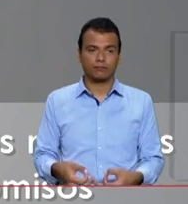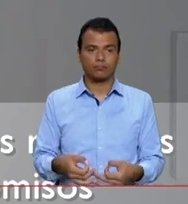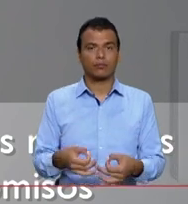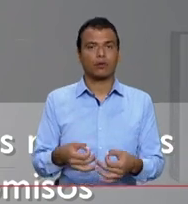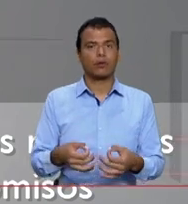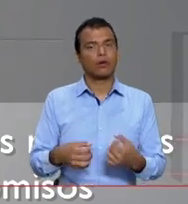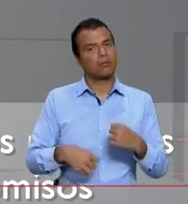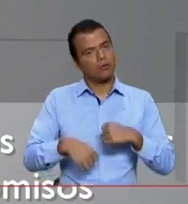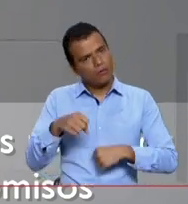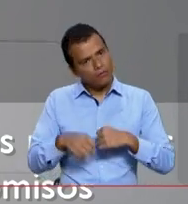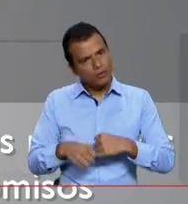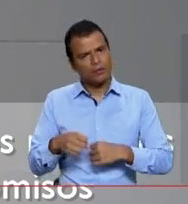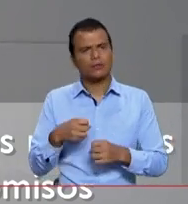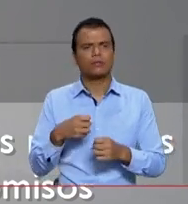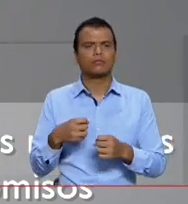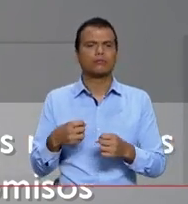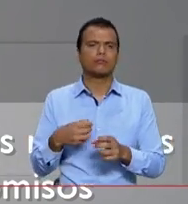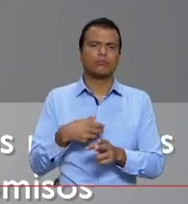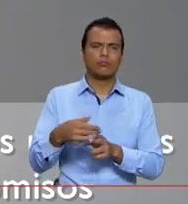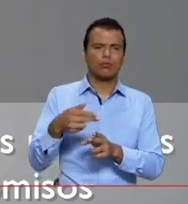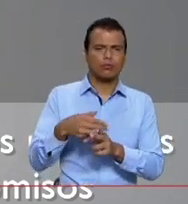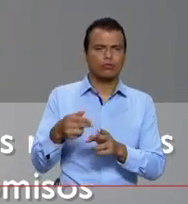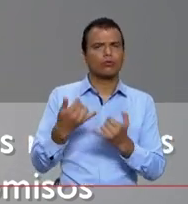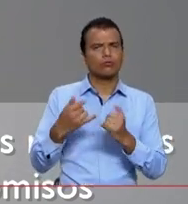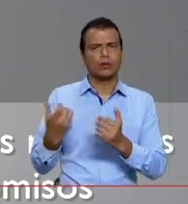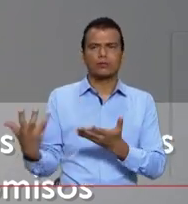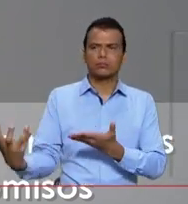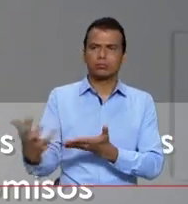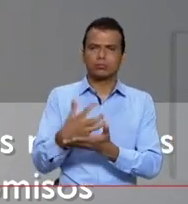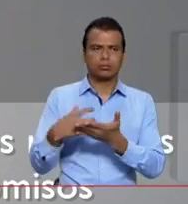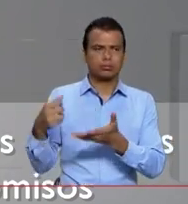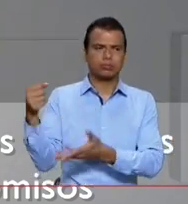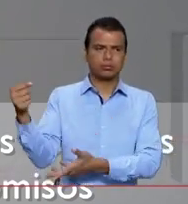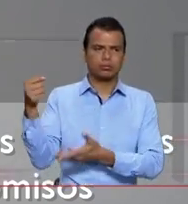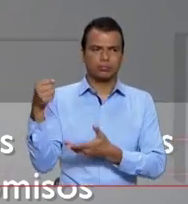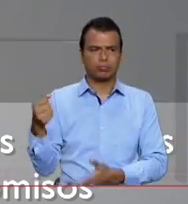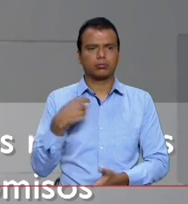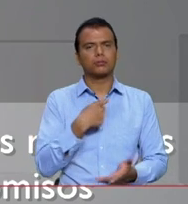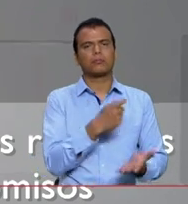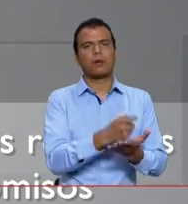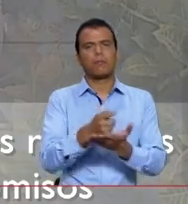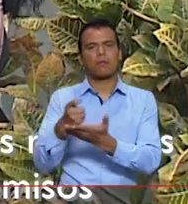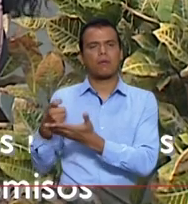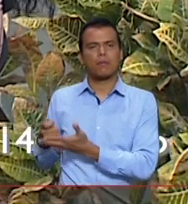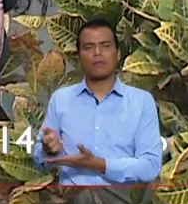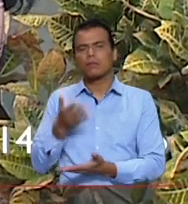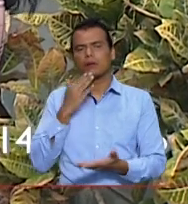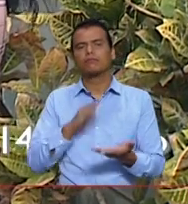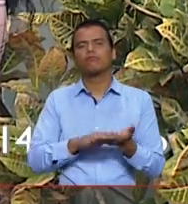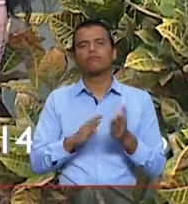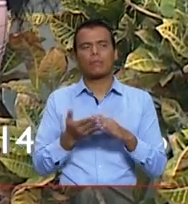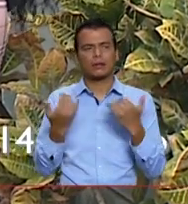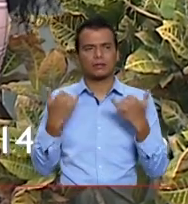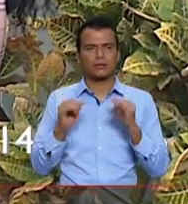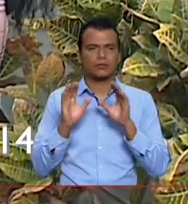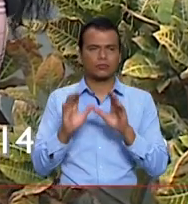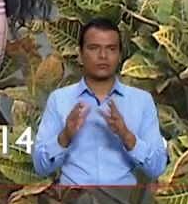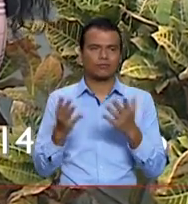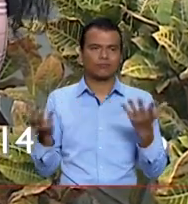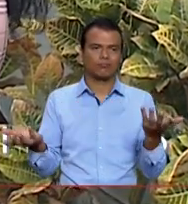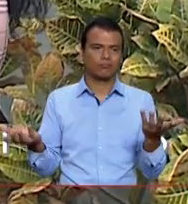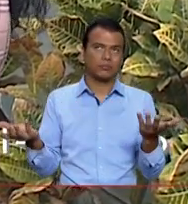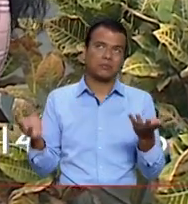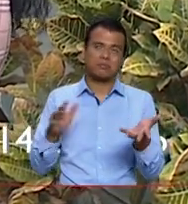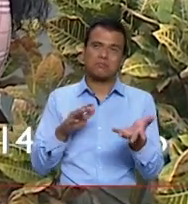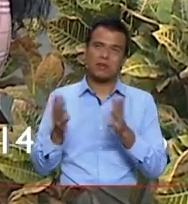altamente posible que la hacen. Tenemos unos recaudos importantes que nos permitan cumplir con los compromisos. Si usted me habla de una fecha,